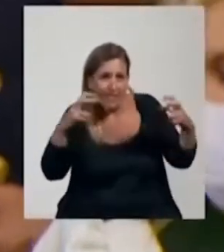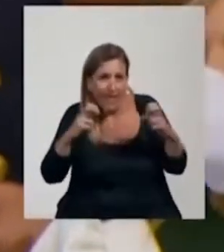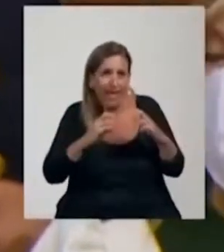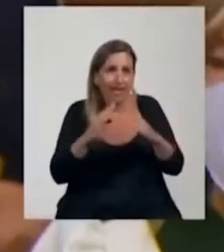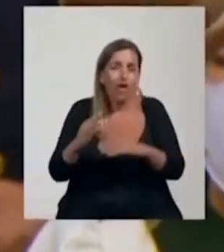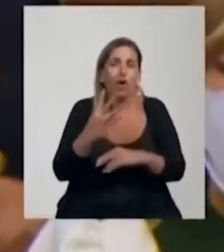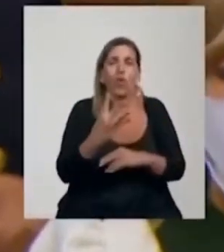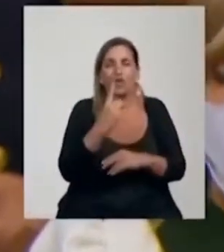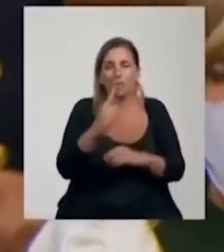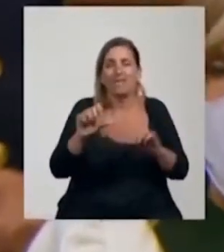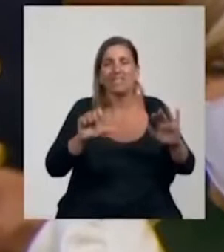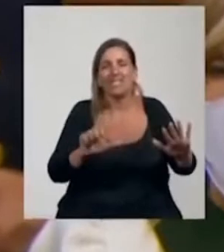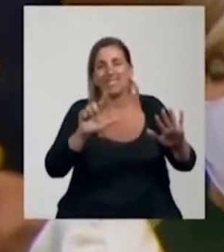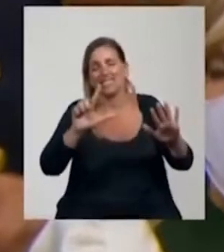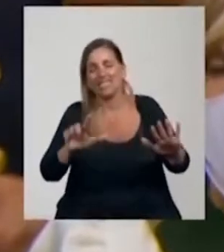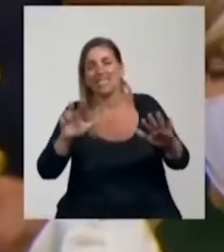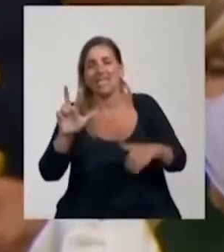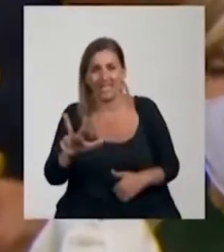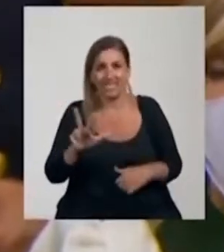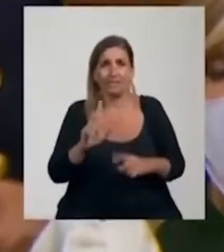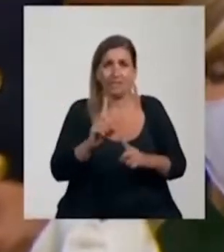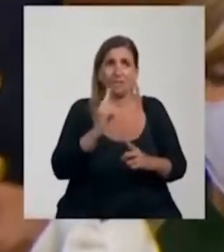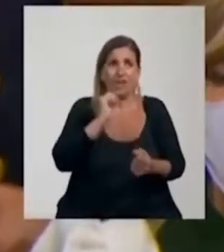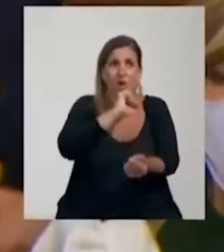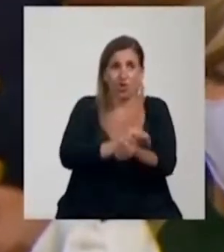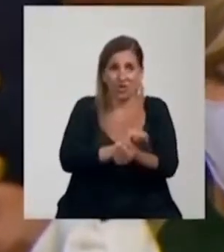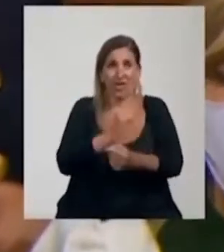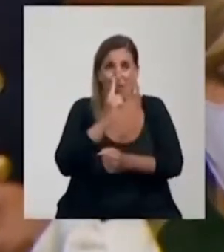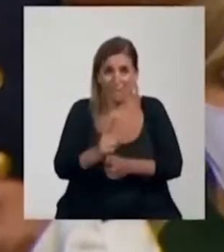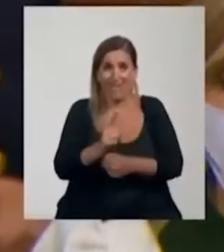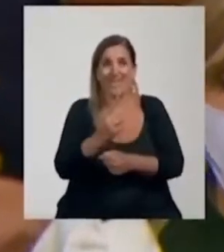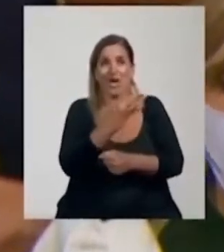4.673. Y tenemos récord de condenados,